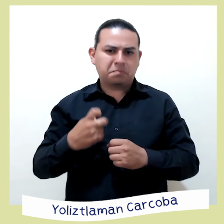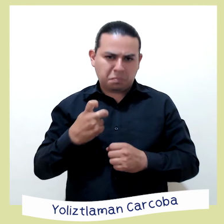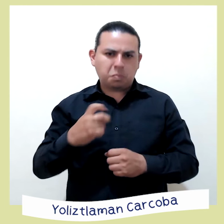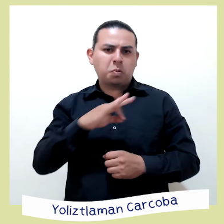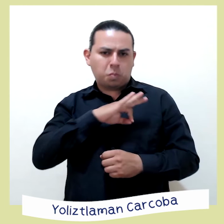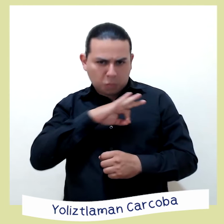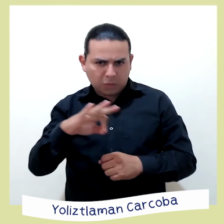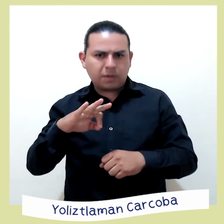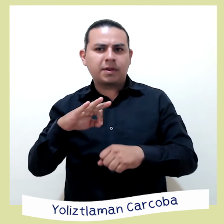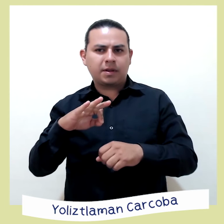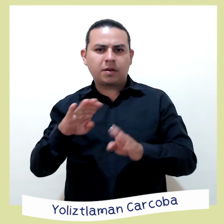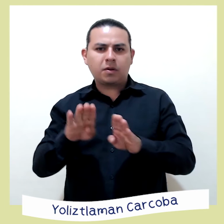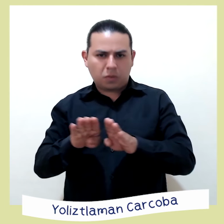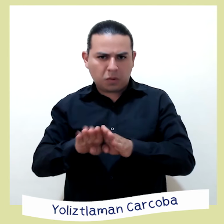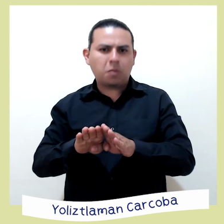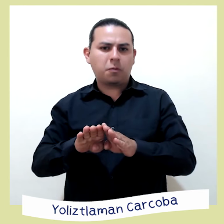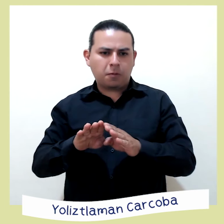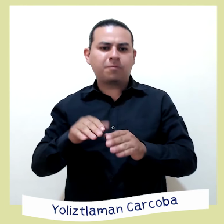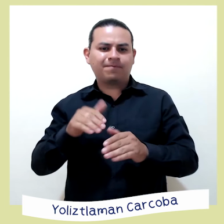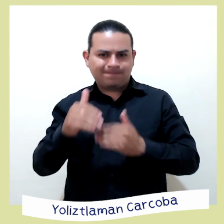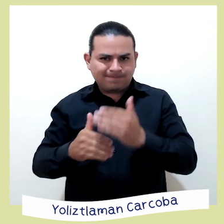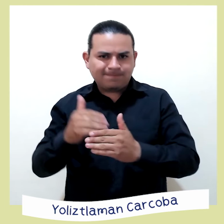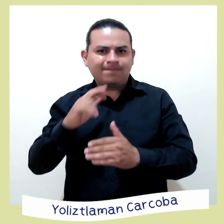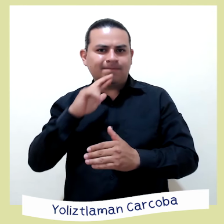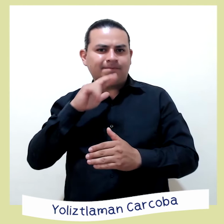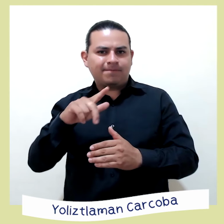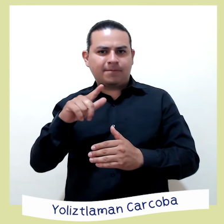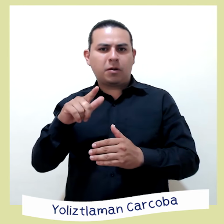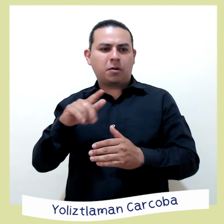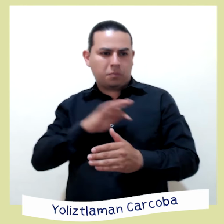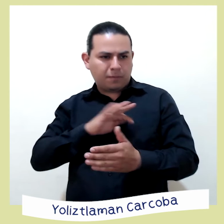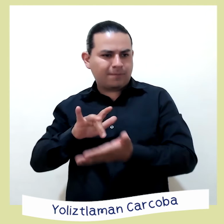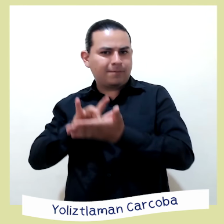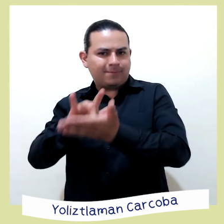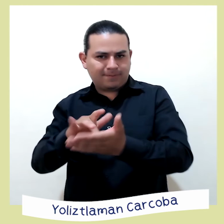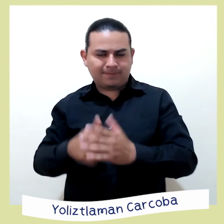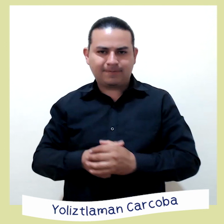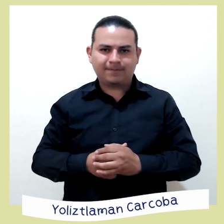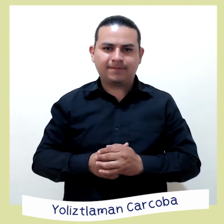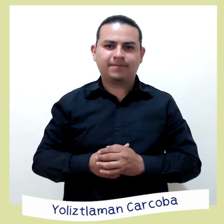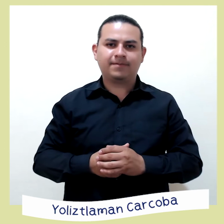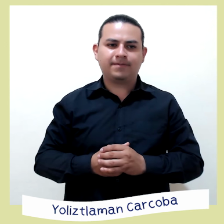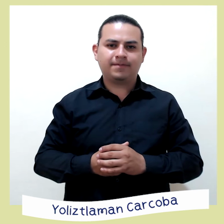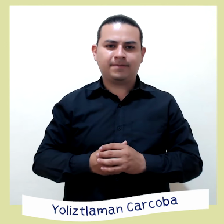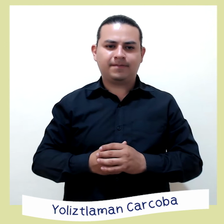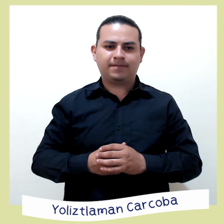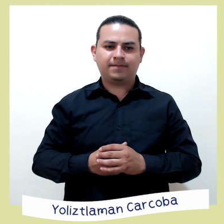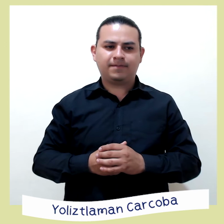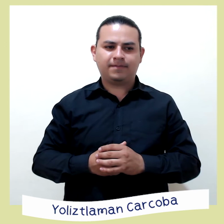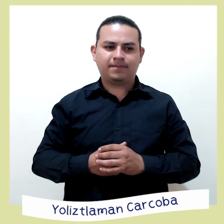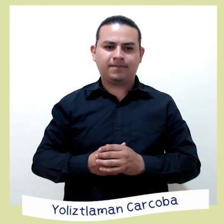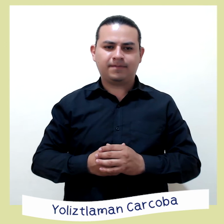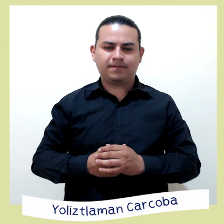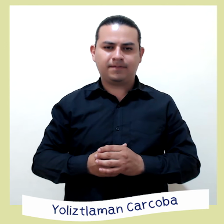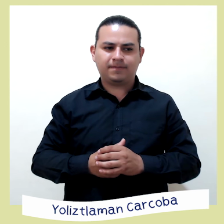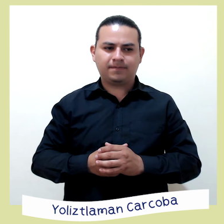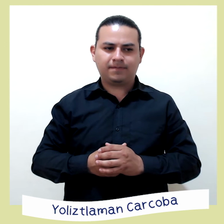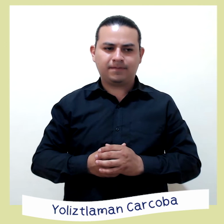es la única. Y pienso que mi sueño sería que hubiera una en cada ciudad.